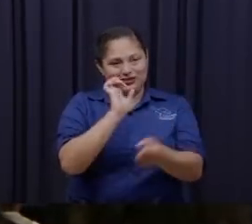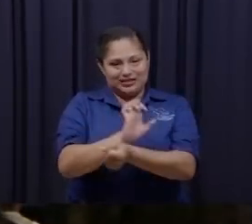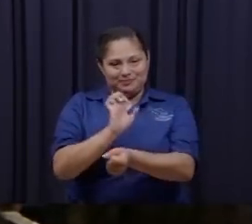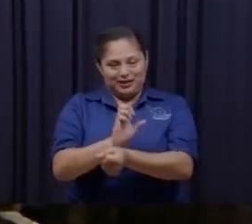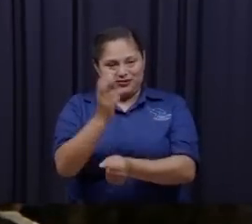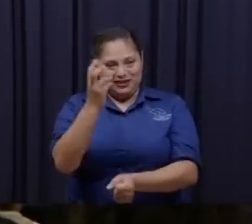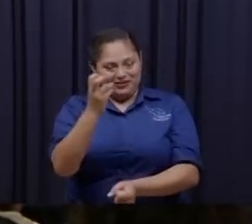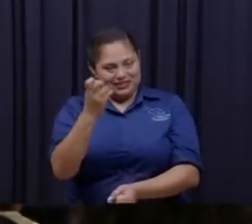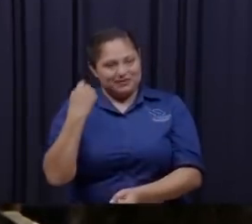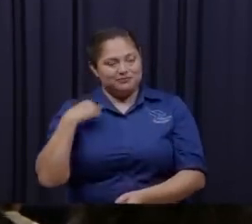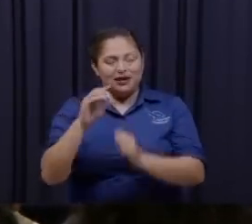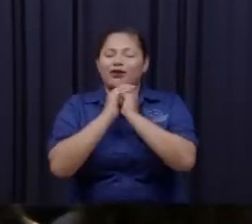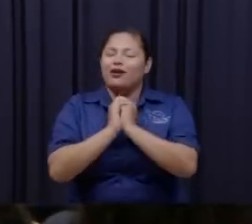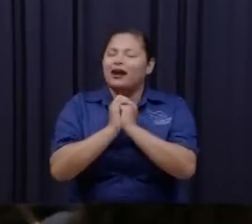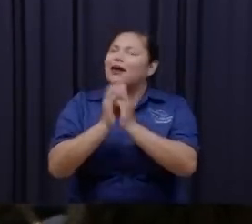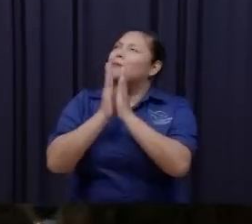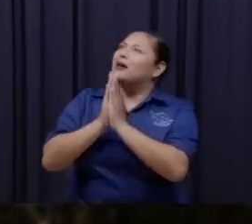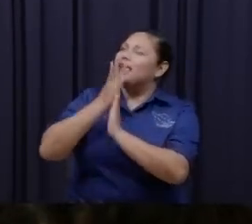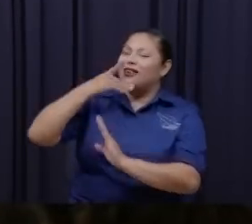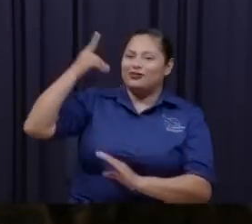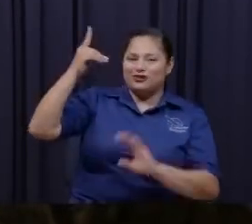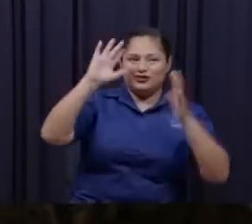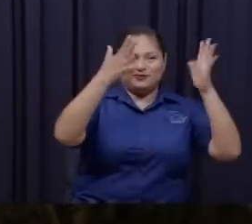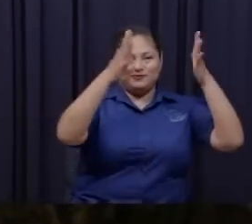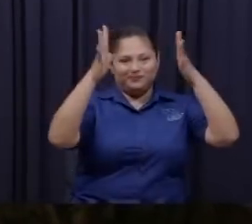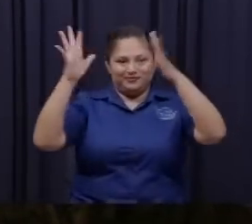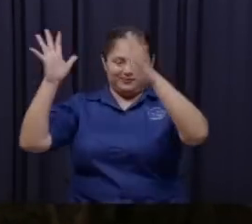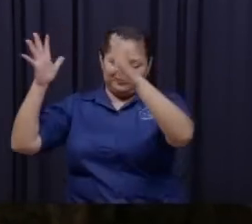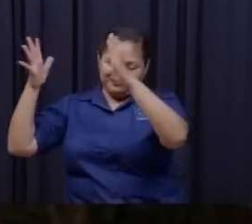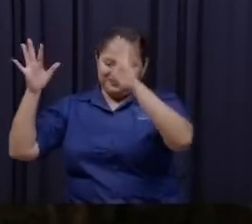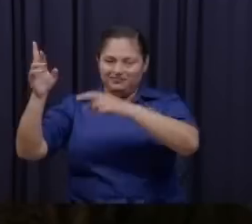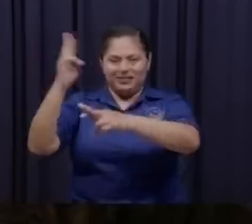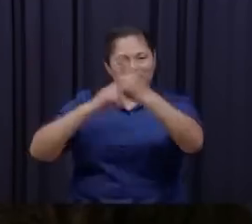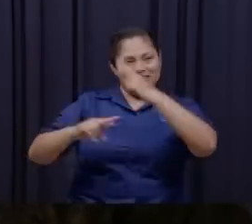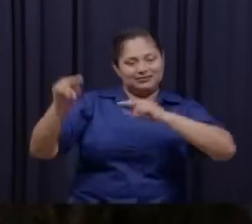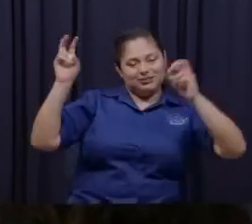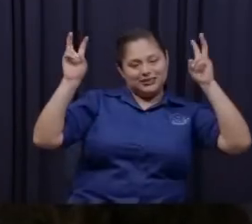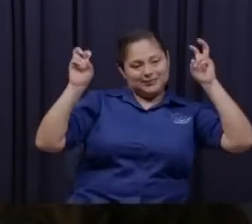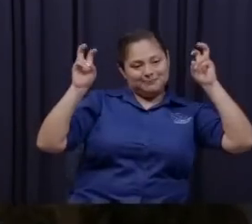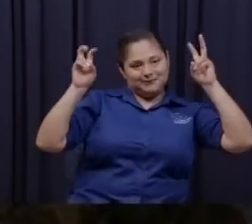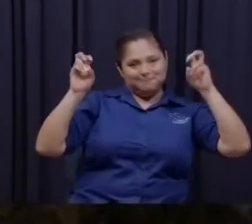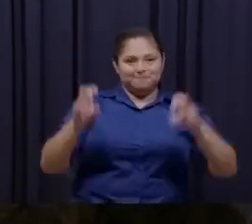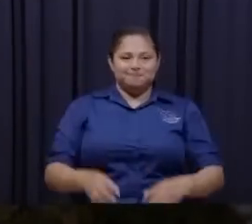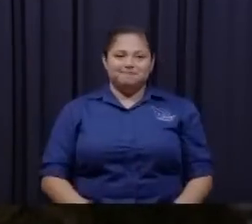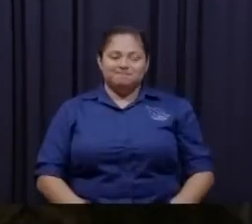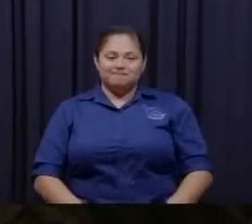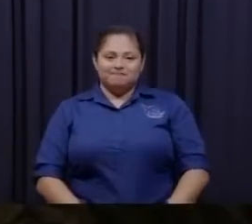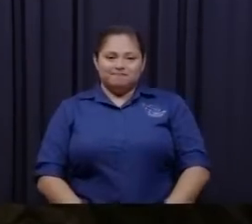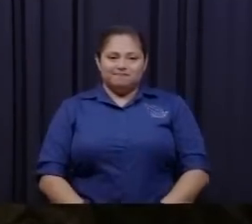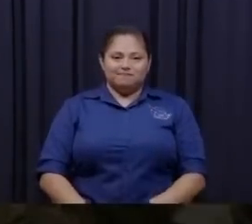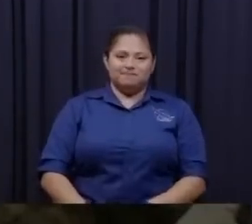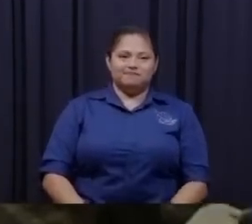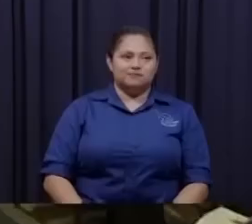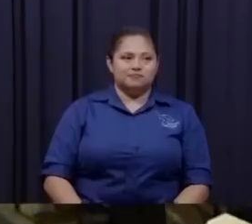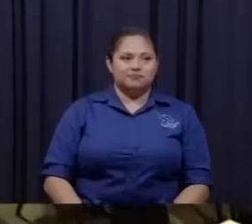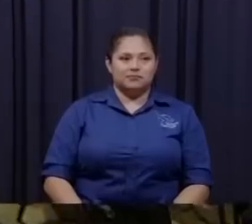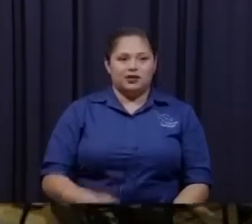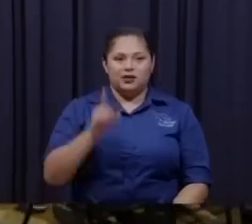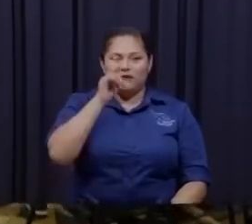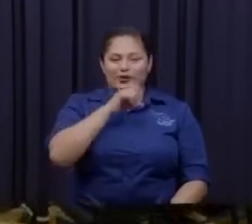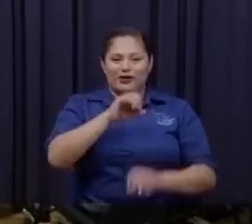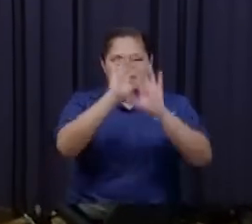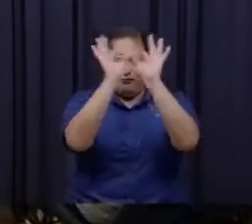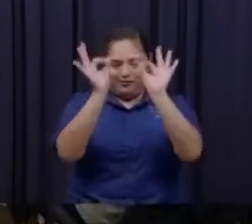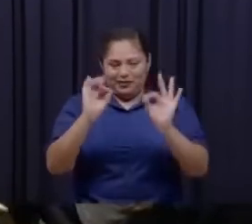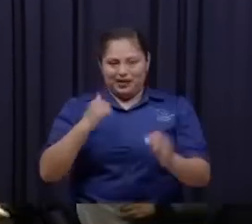orar, para seguir suplicándole a Dios. Bueno, volvamos al punto aquí. Volvamos al punto. No hay modo que avance,